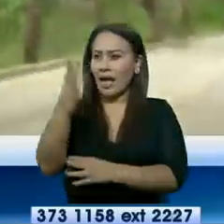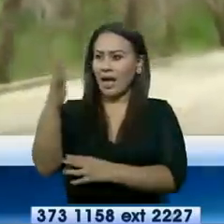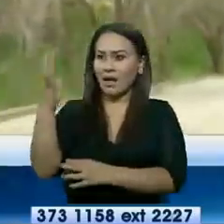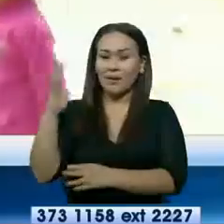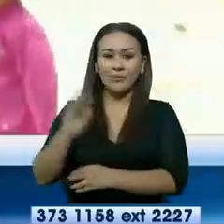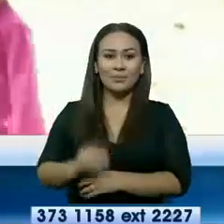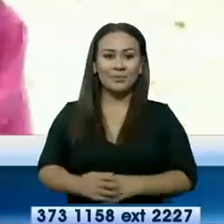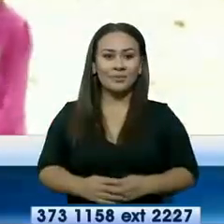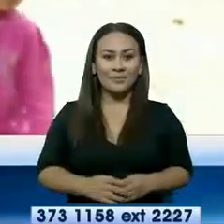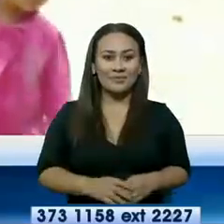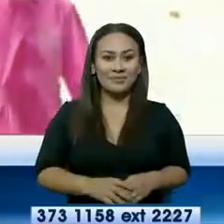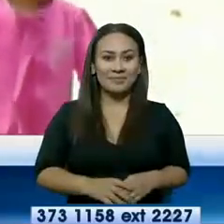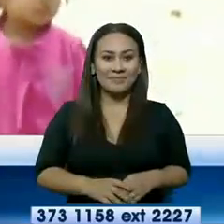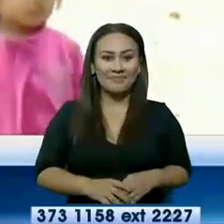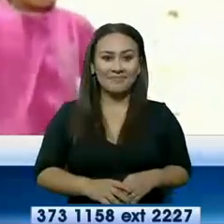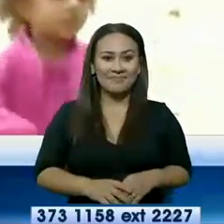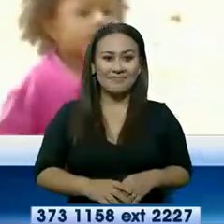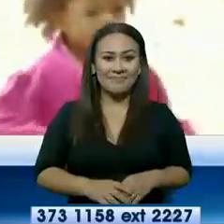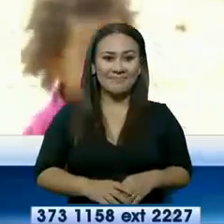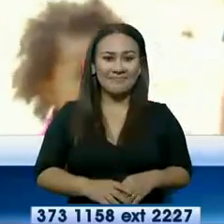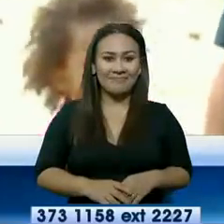única.